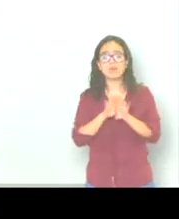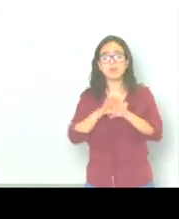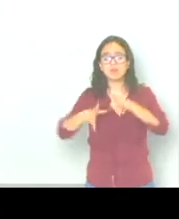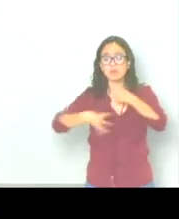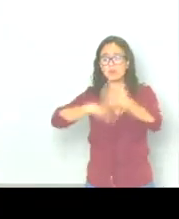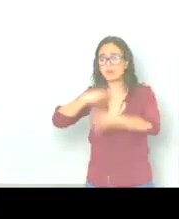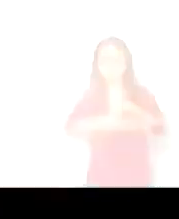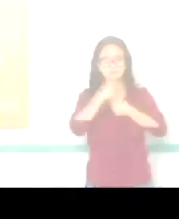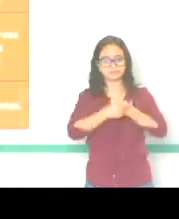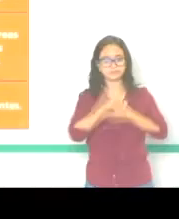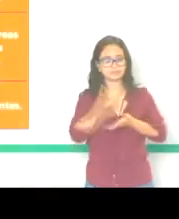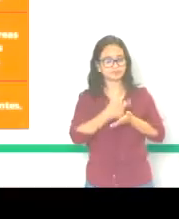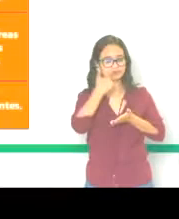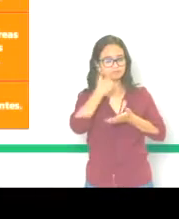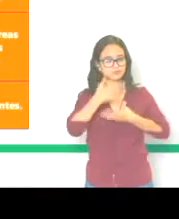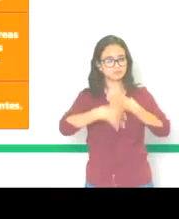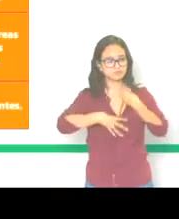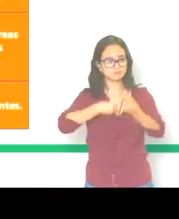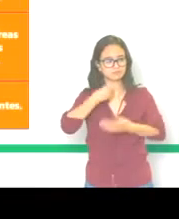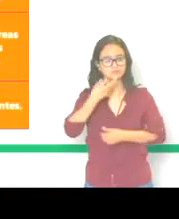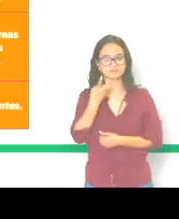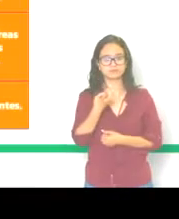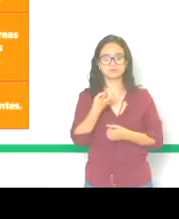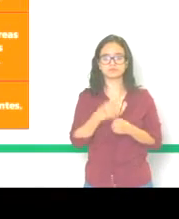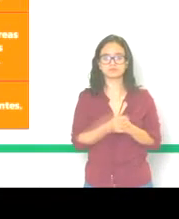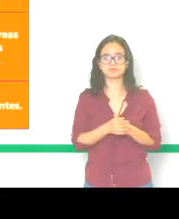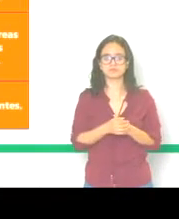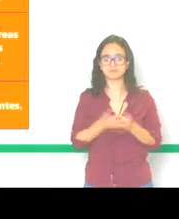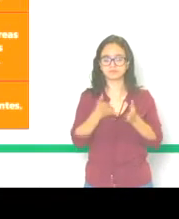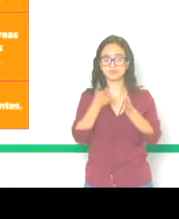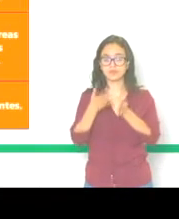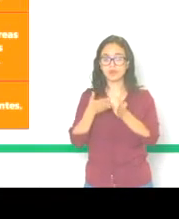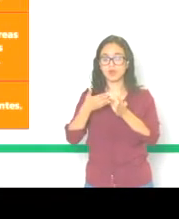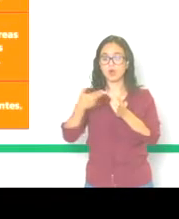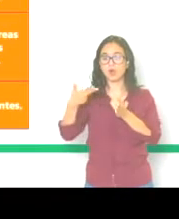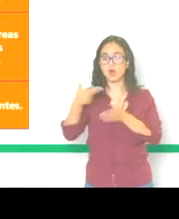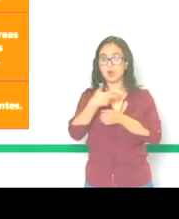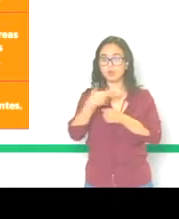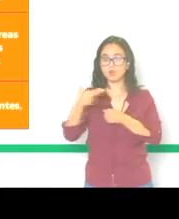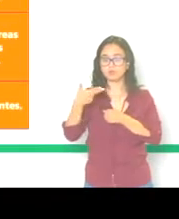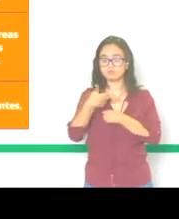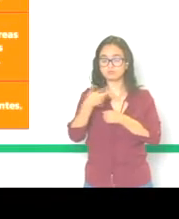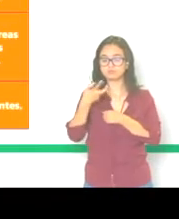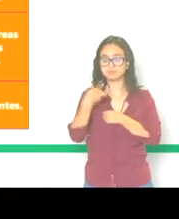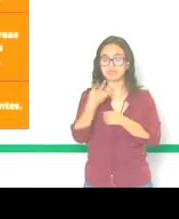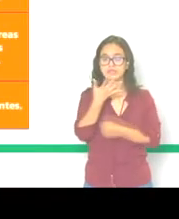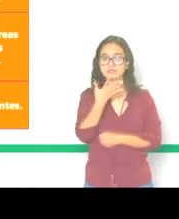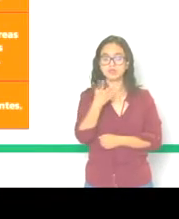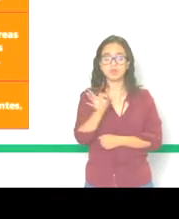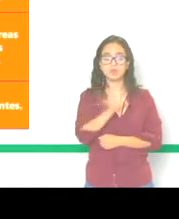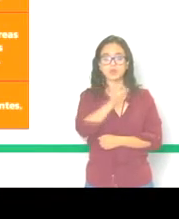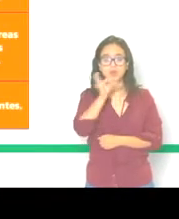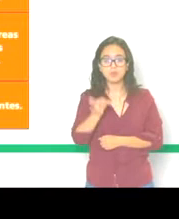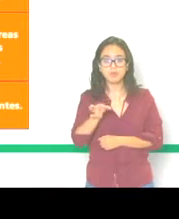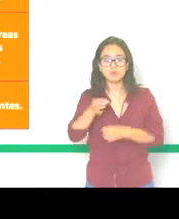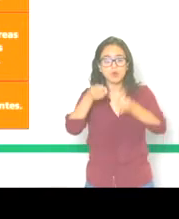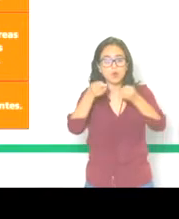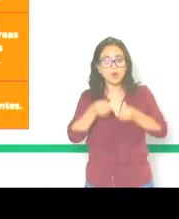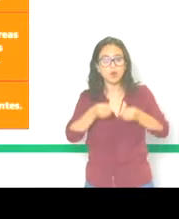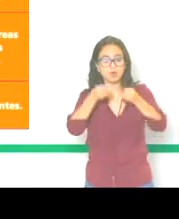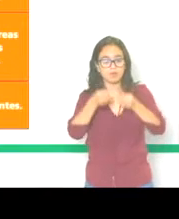de contagio. Revisamos hoteles. Los hoteles estarán al 50% de